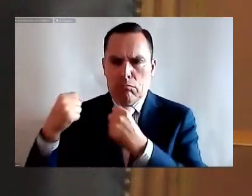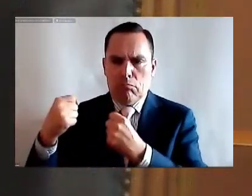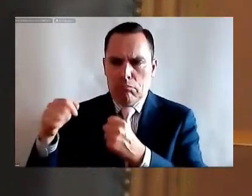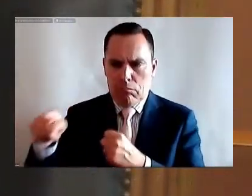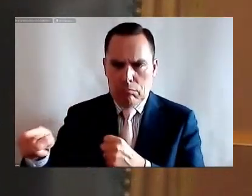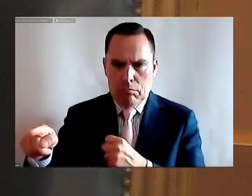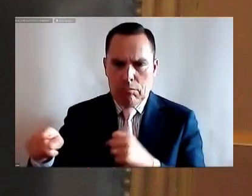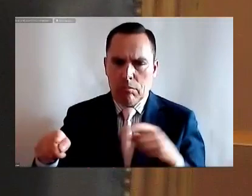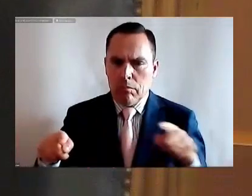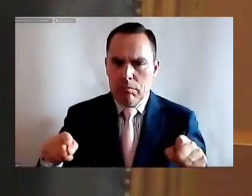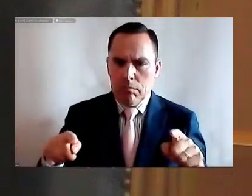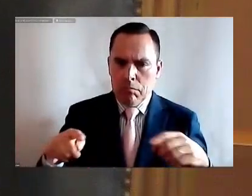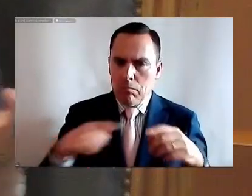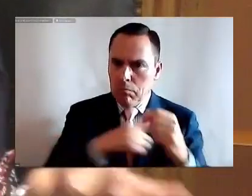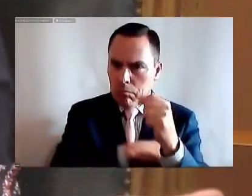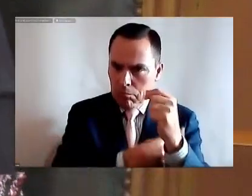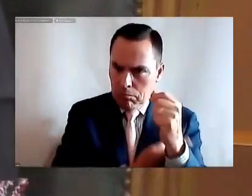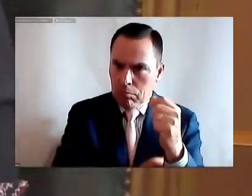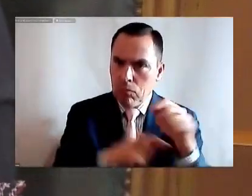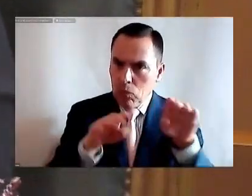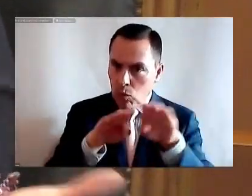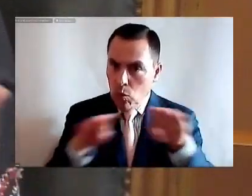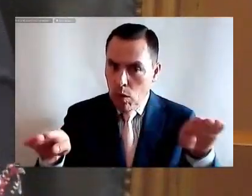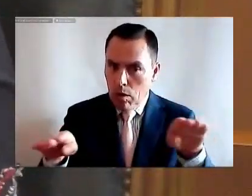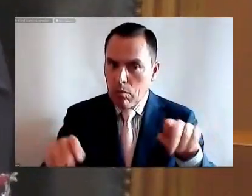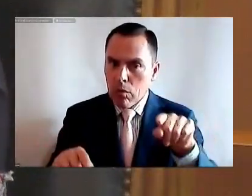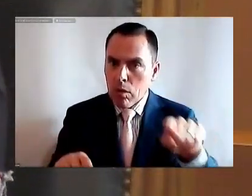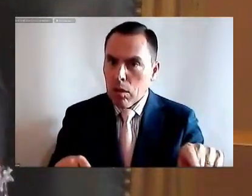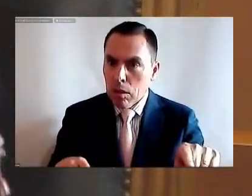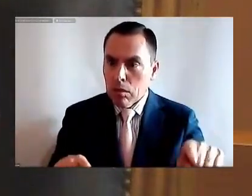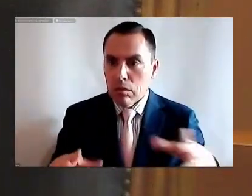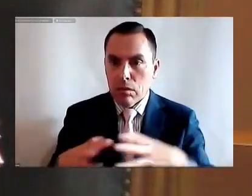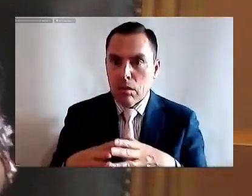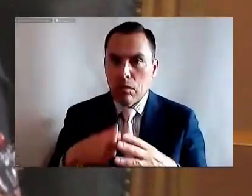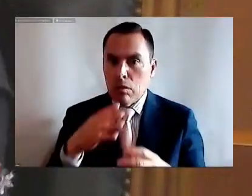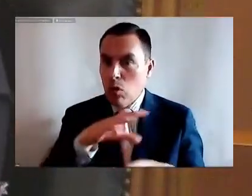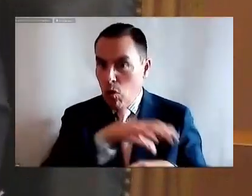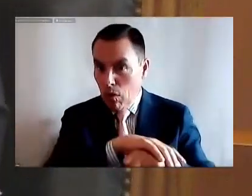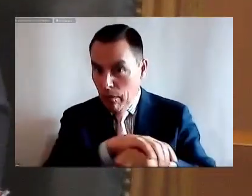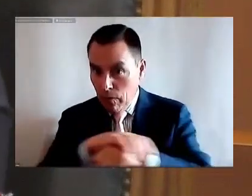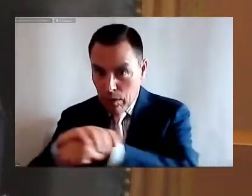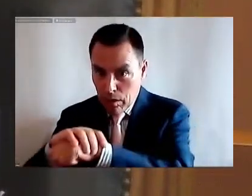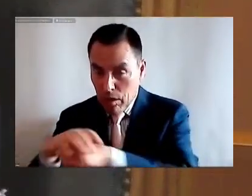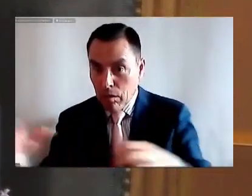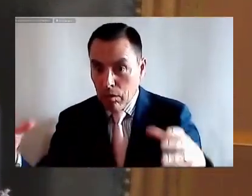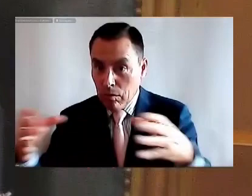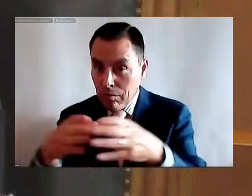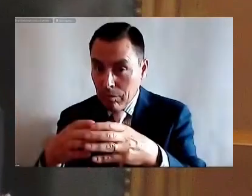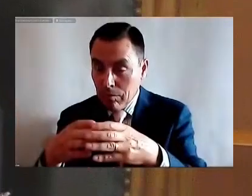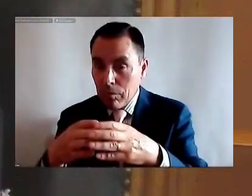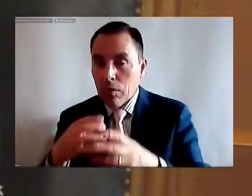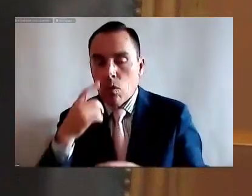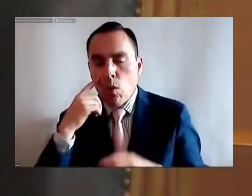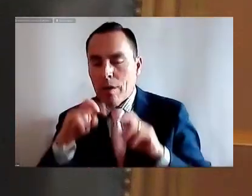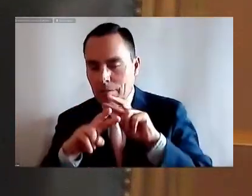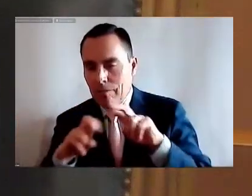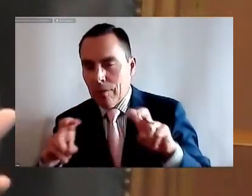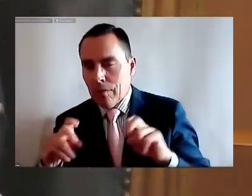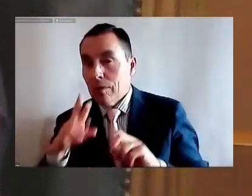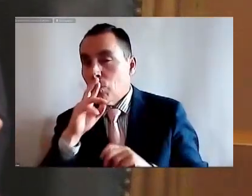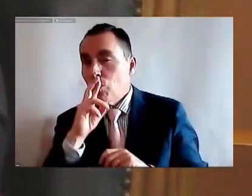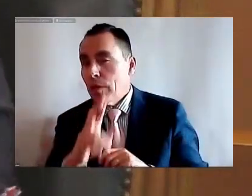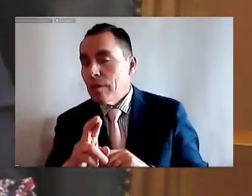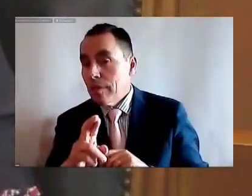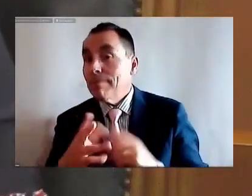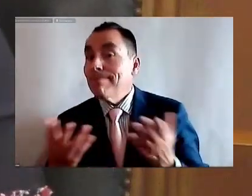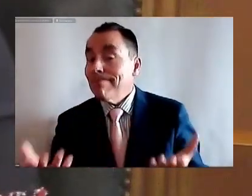¿se puede entender que ella se sintió obligada a estar ahí, no quería estar ahí? ¿Puede ir por ahí también quizás una posible respuesta? Obviamente va a depender